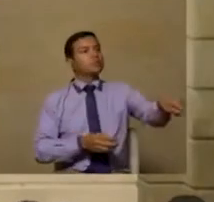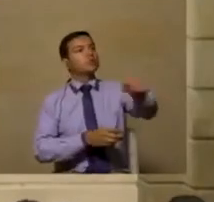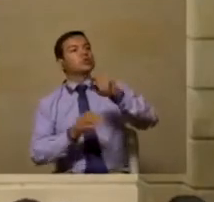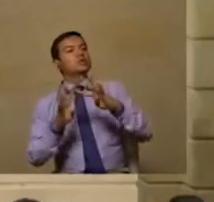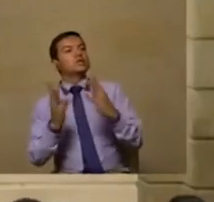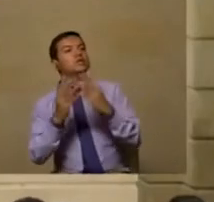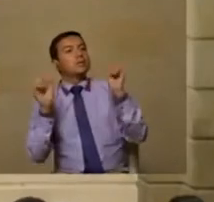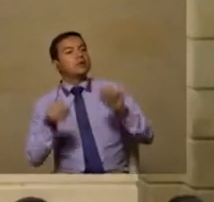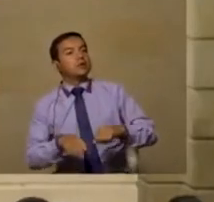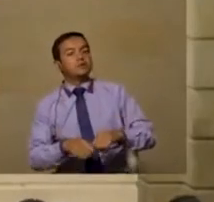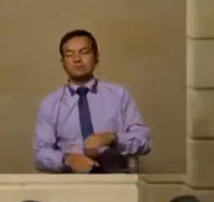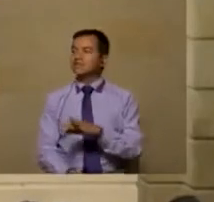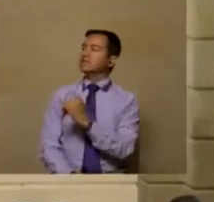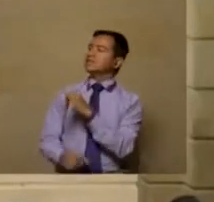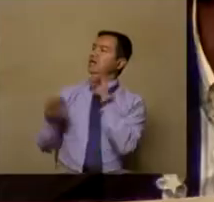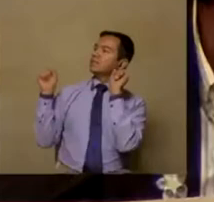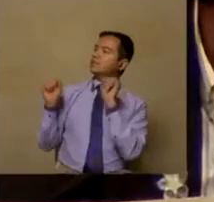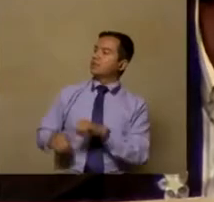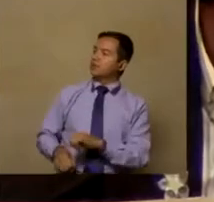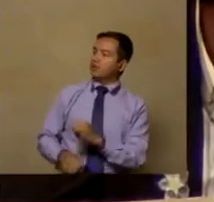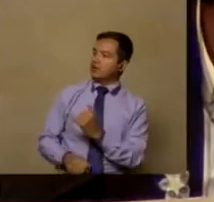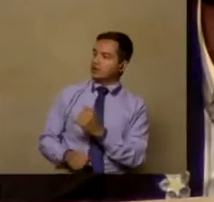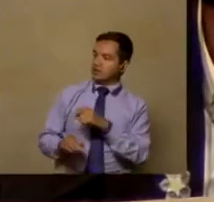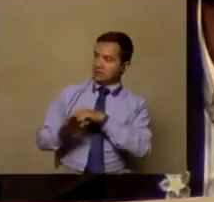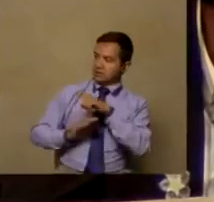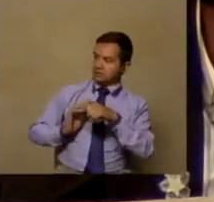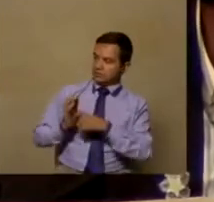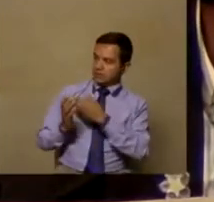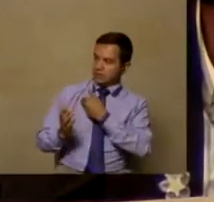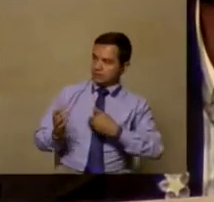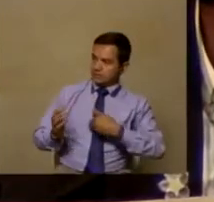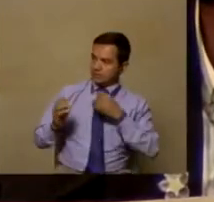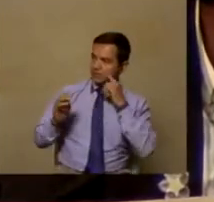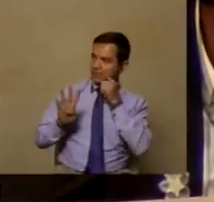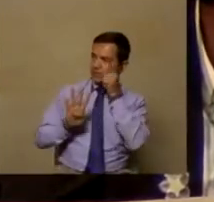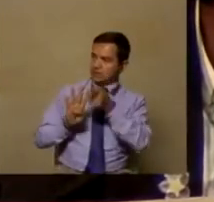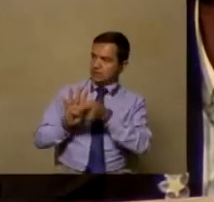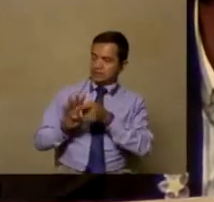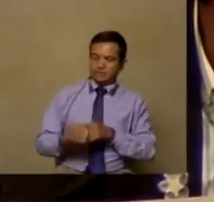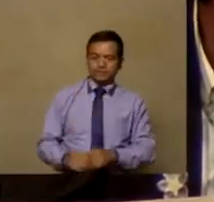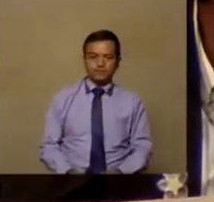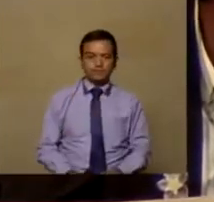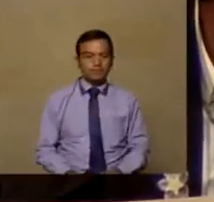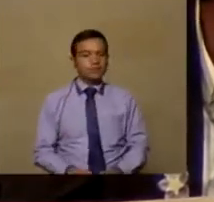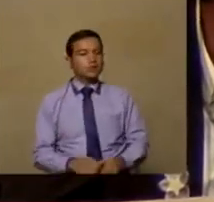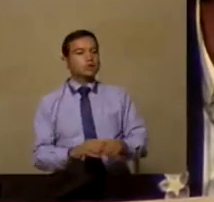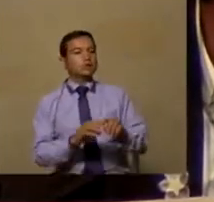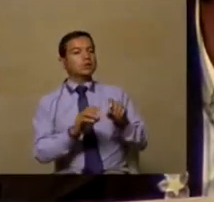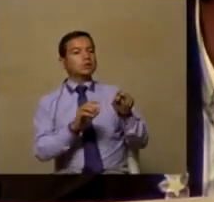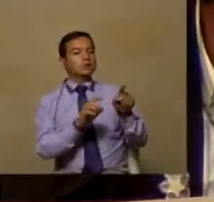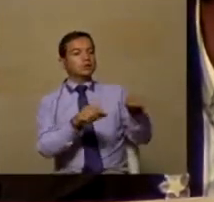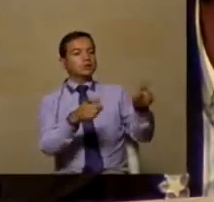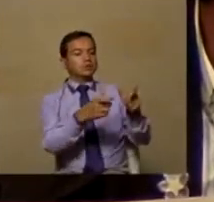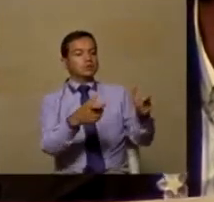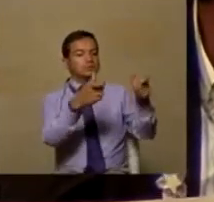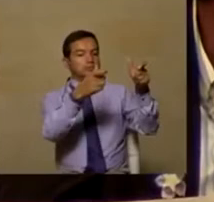Senado? Ha sido aprobado, señor presidente, en el Senado de la República, la Secretaría certifica. De la Cámara de